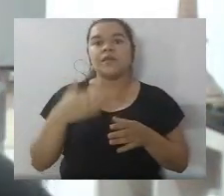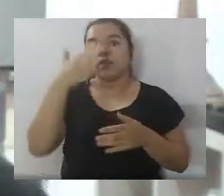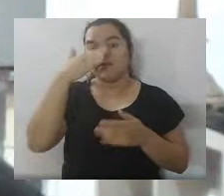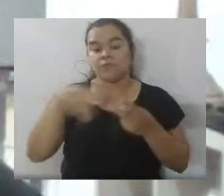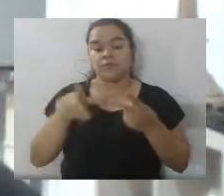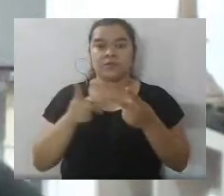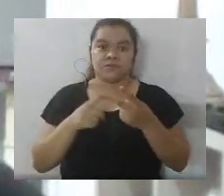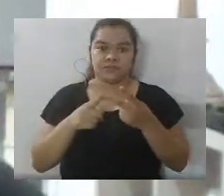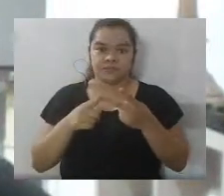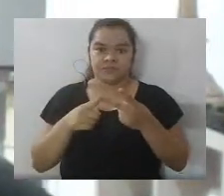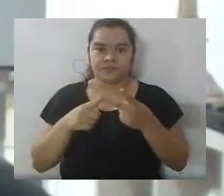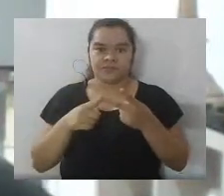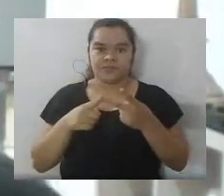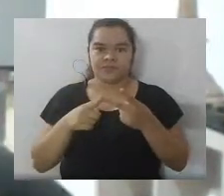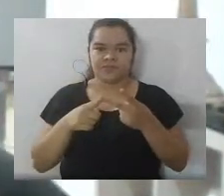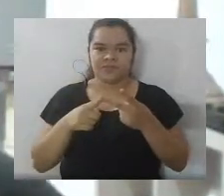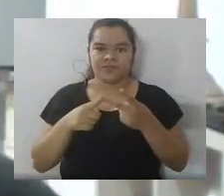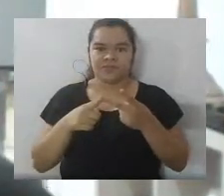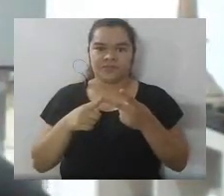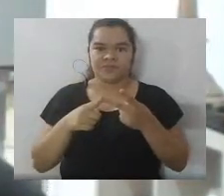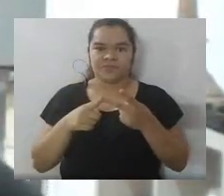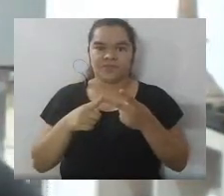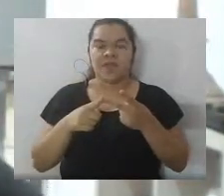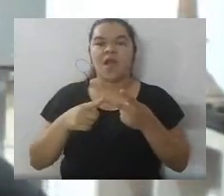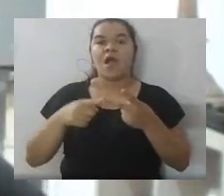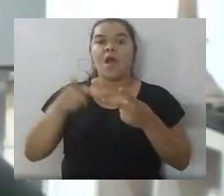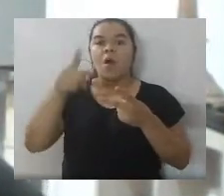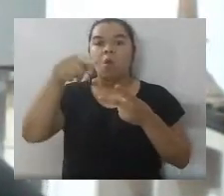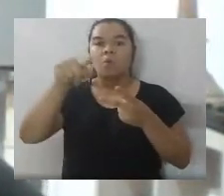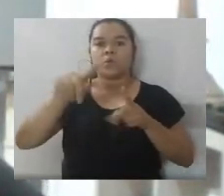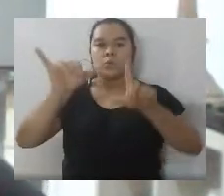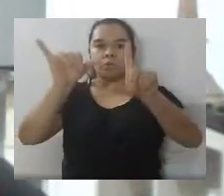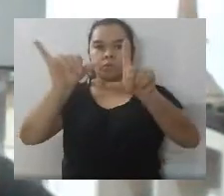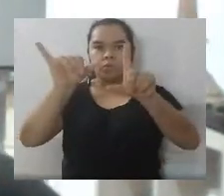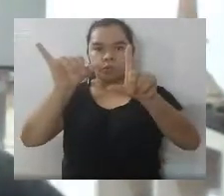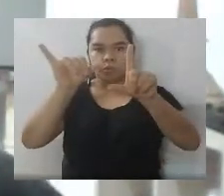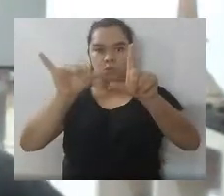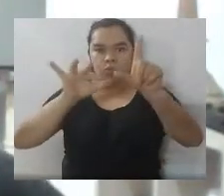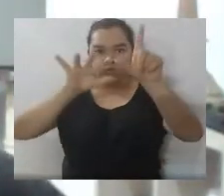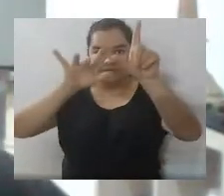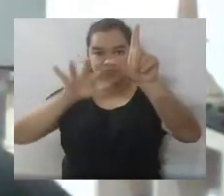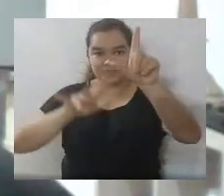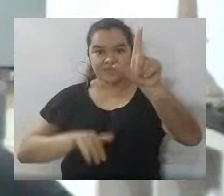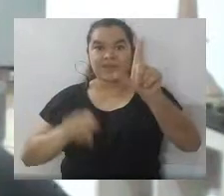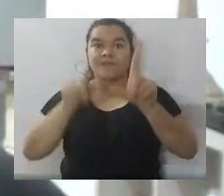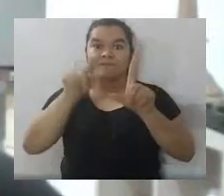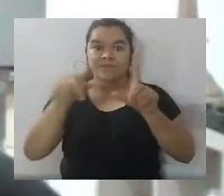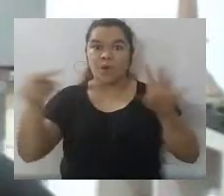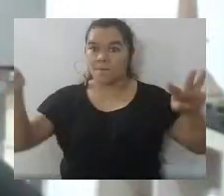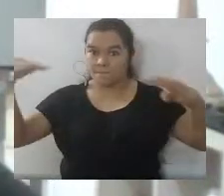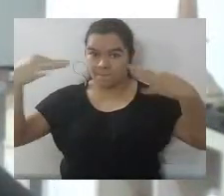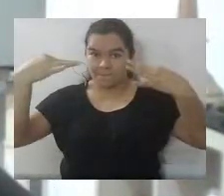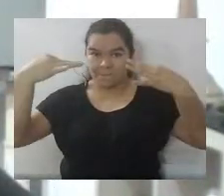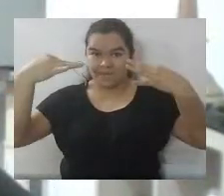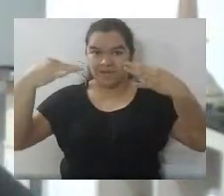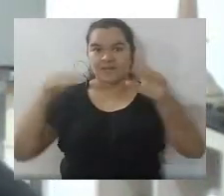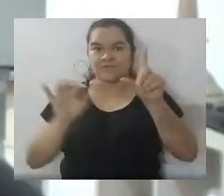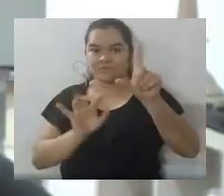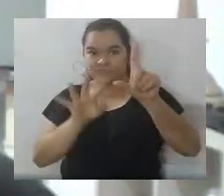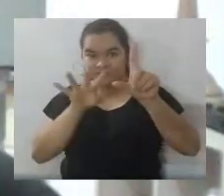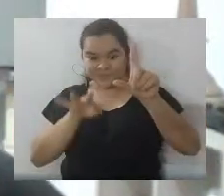un segundo momento vamos a hacer una recopilación de las preguntas que vos que estás ahí del otro lado le quieras